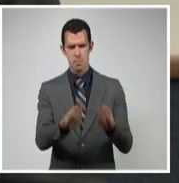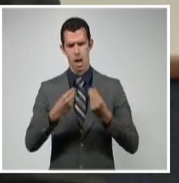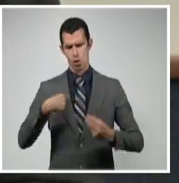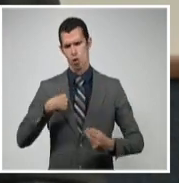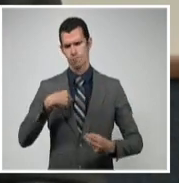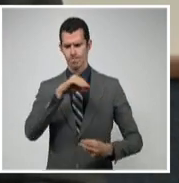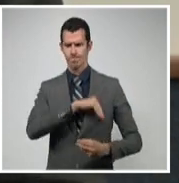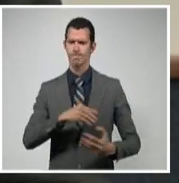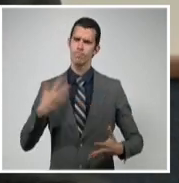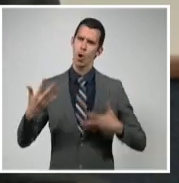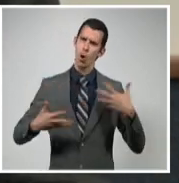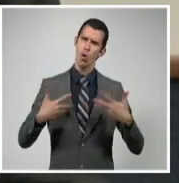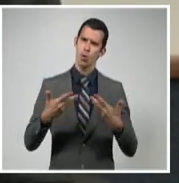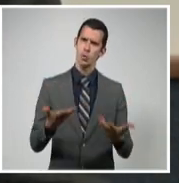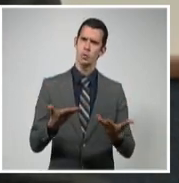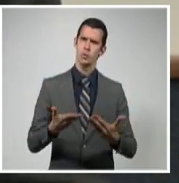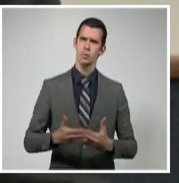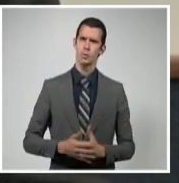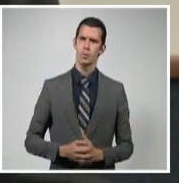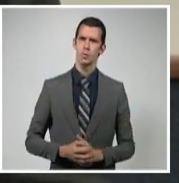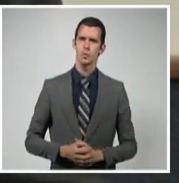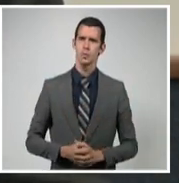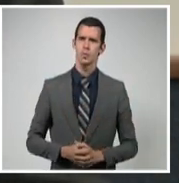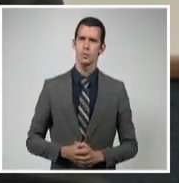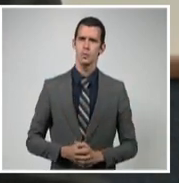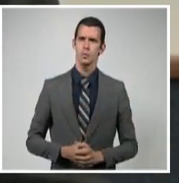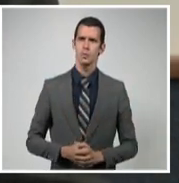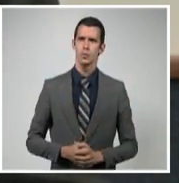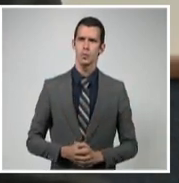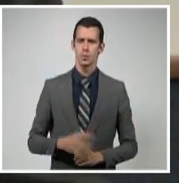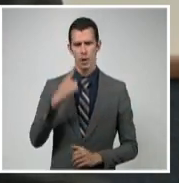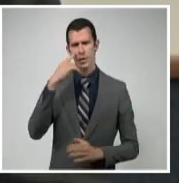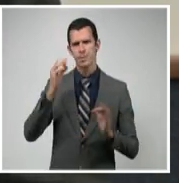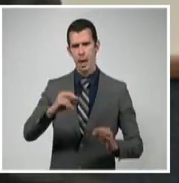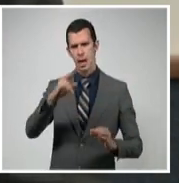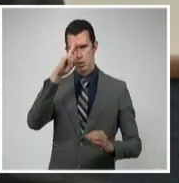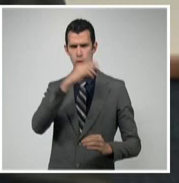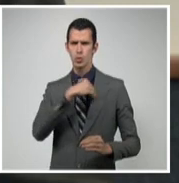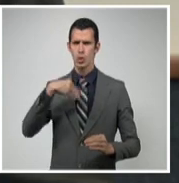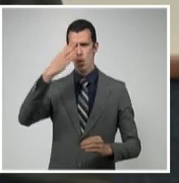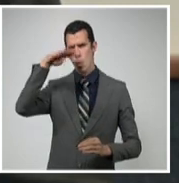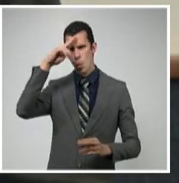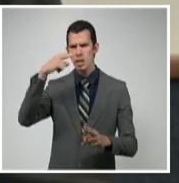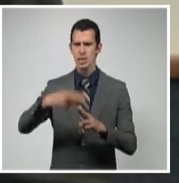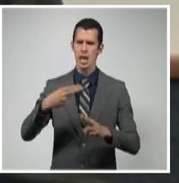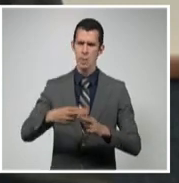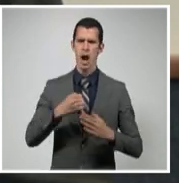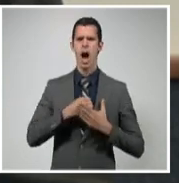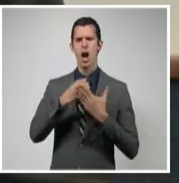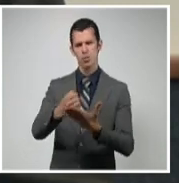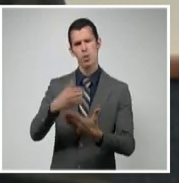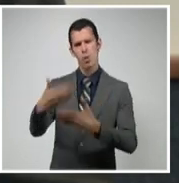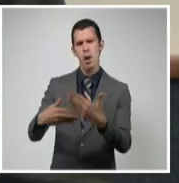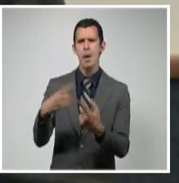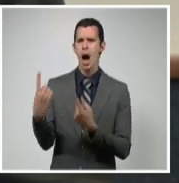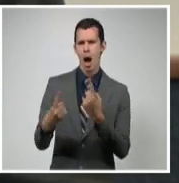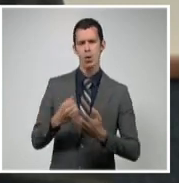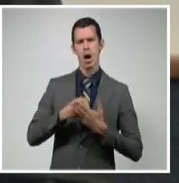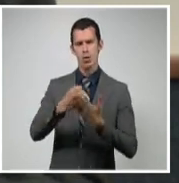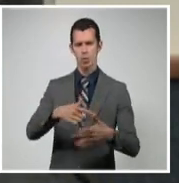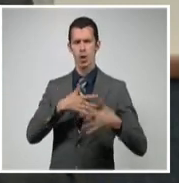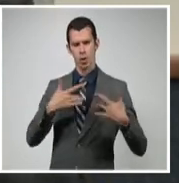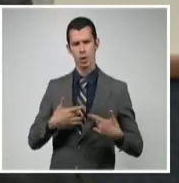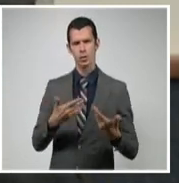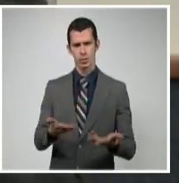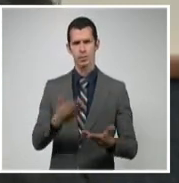batas blancas que ha dado una enorme muestra de lo que es la solidaridad en tiempos de complejidad. Bienvenidos a